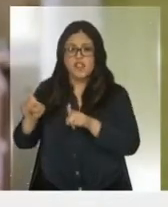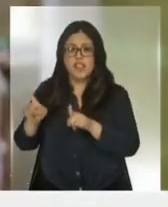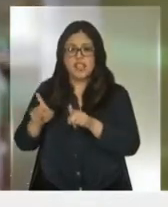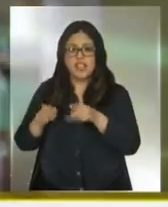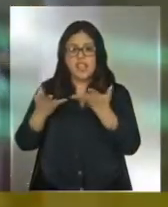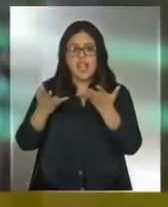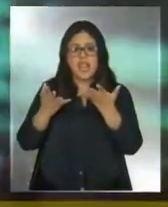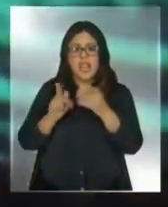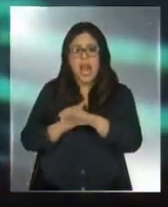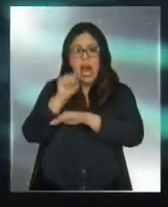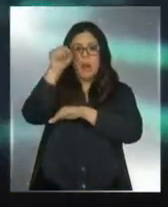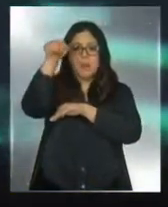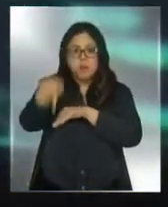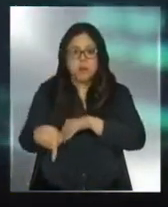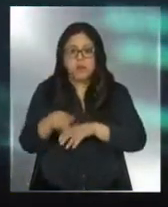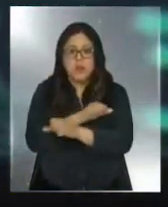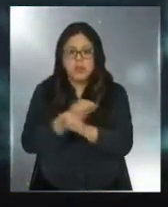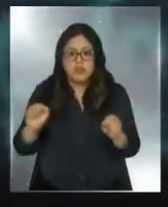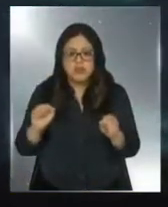guerra.